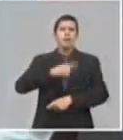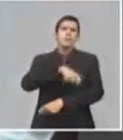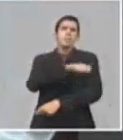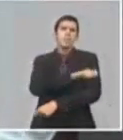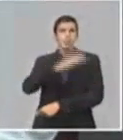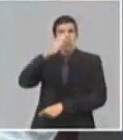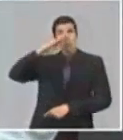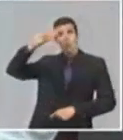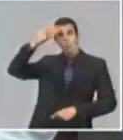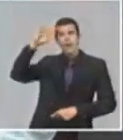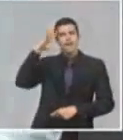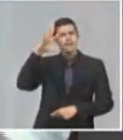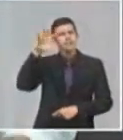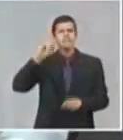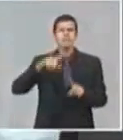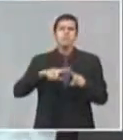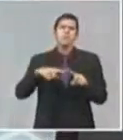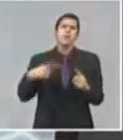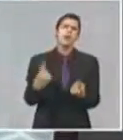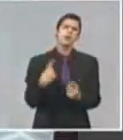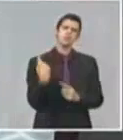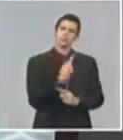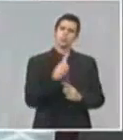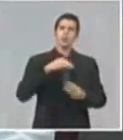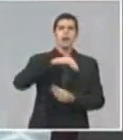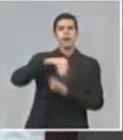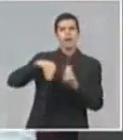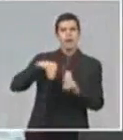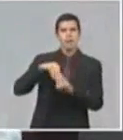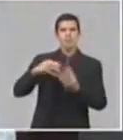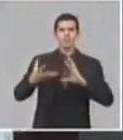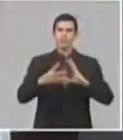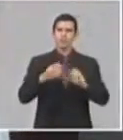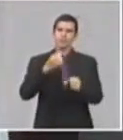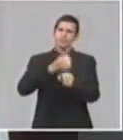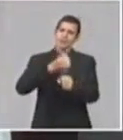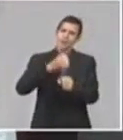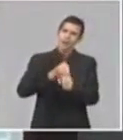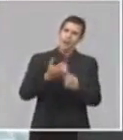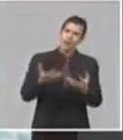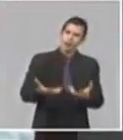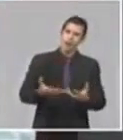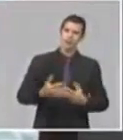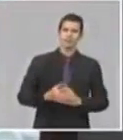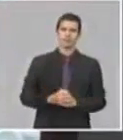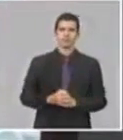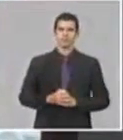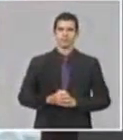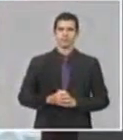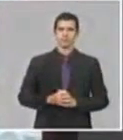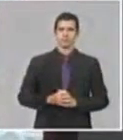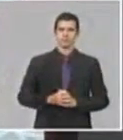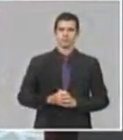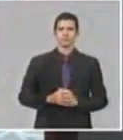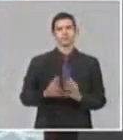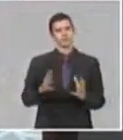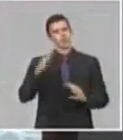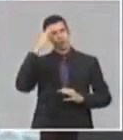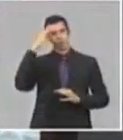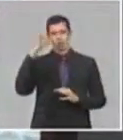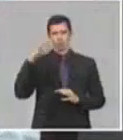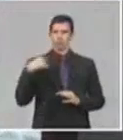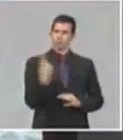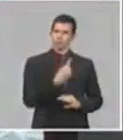esta medida como gobierno por supuesto nos corresponde escuchar atender